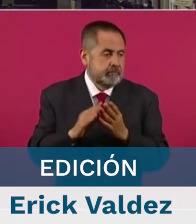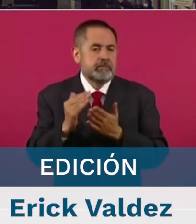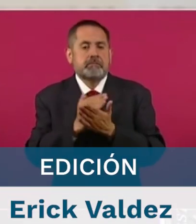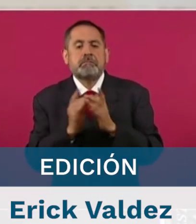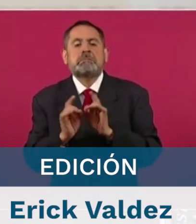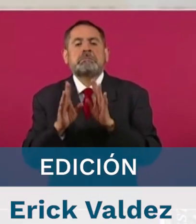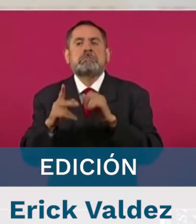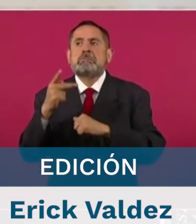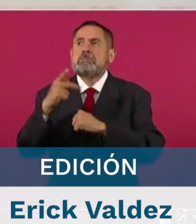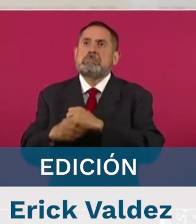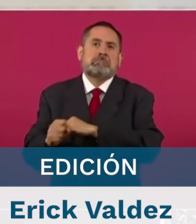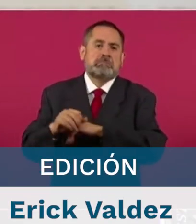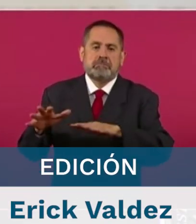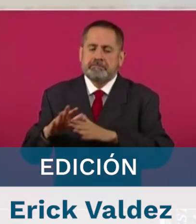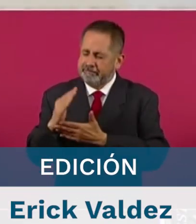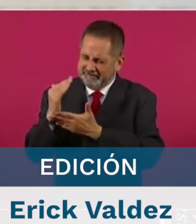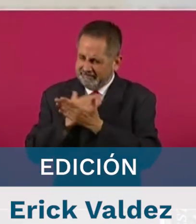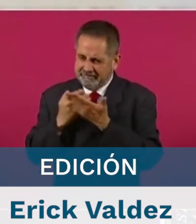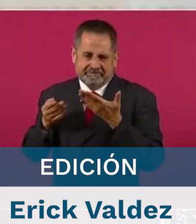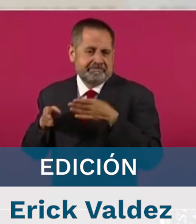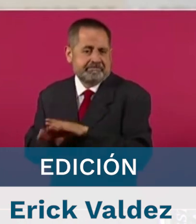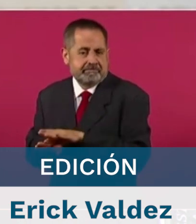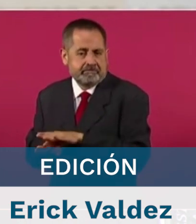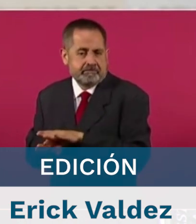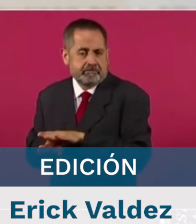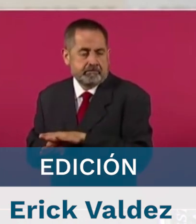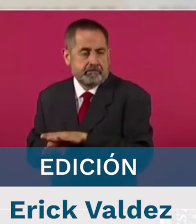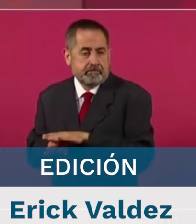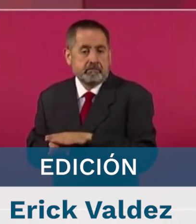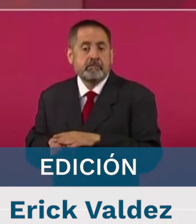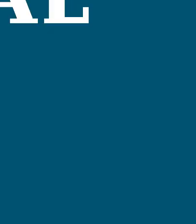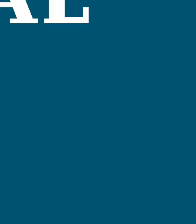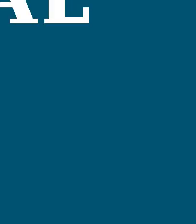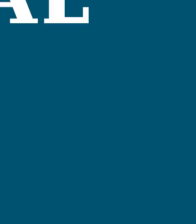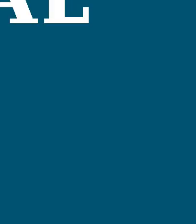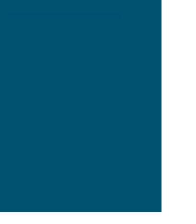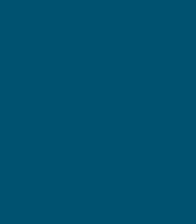Y se deja de extraer petróleo.